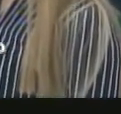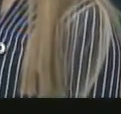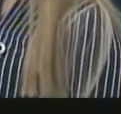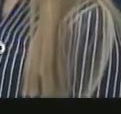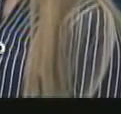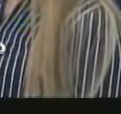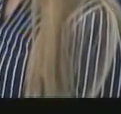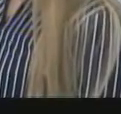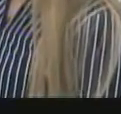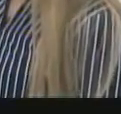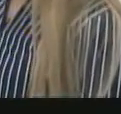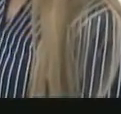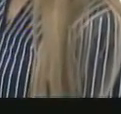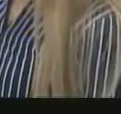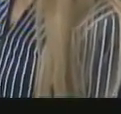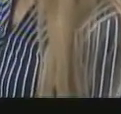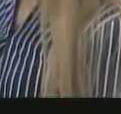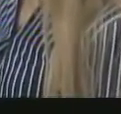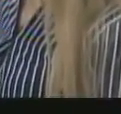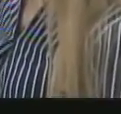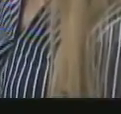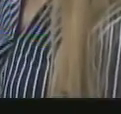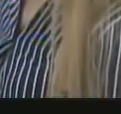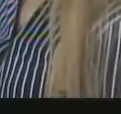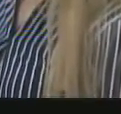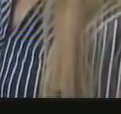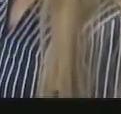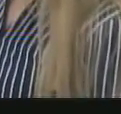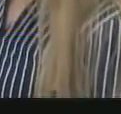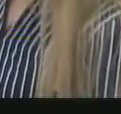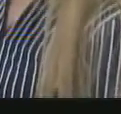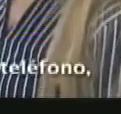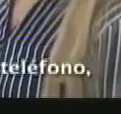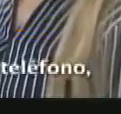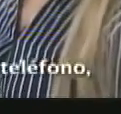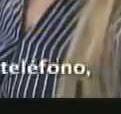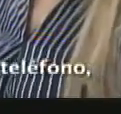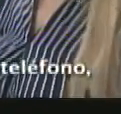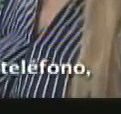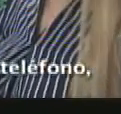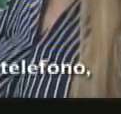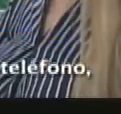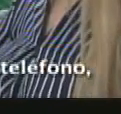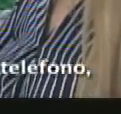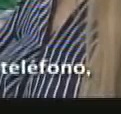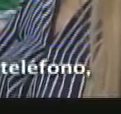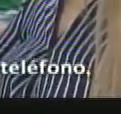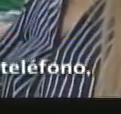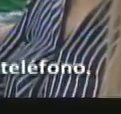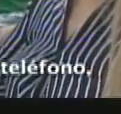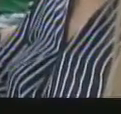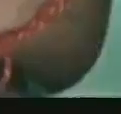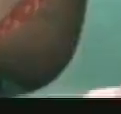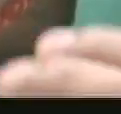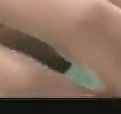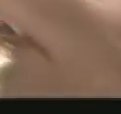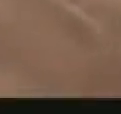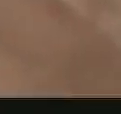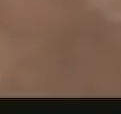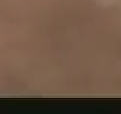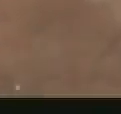en la recuperación económica. Mira, les cuento aquí, Cile, por favor. Aquí tengo el teléfono, aquí tengo, mira, en mi